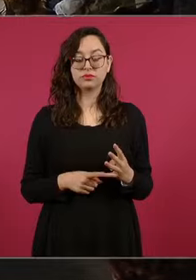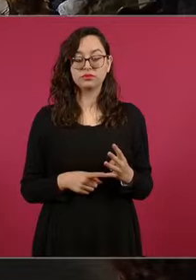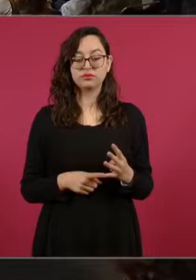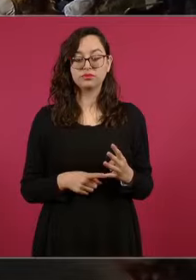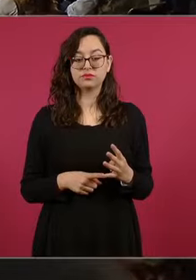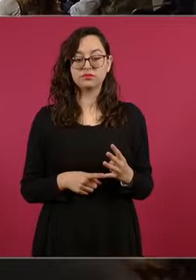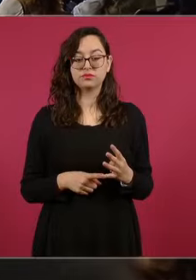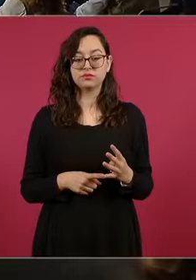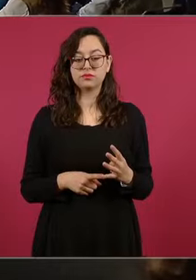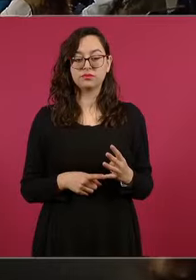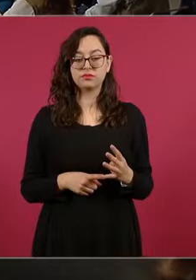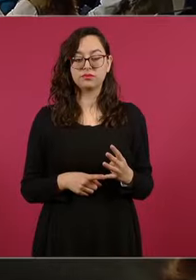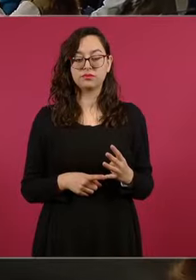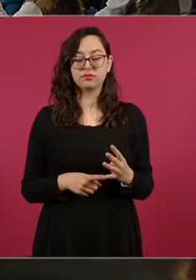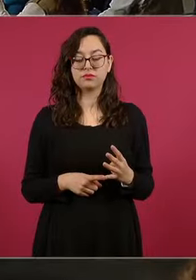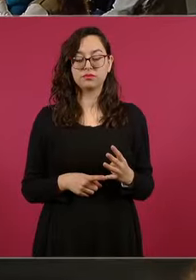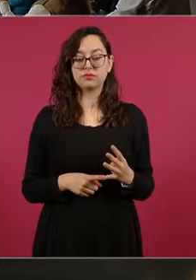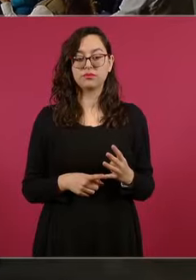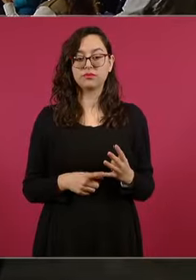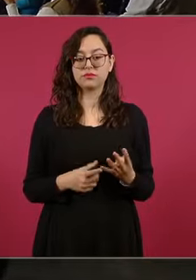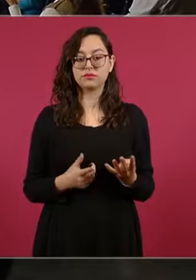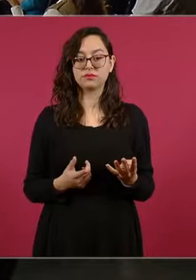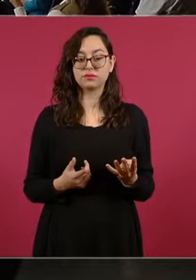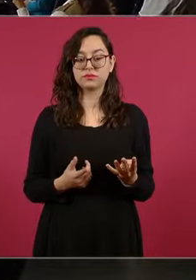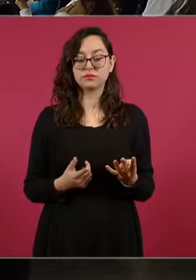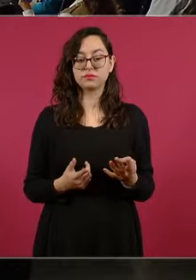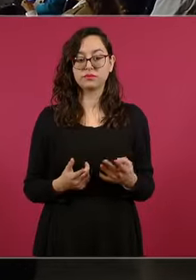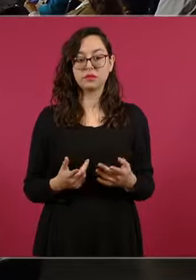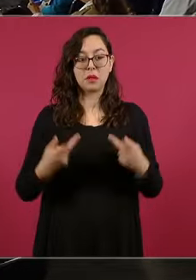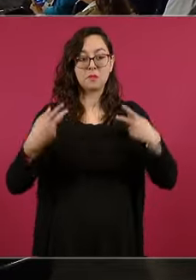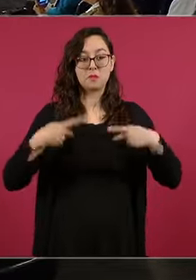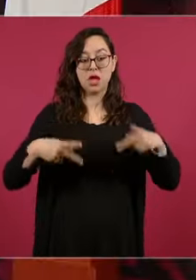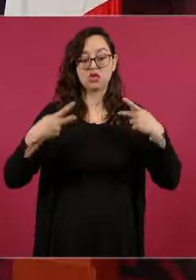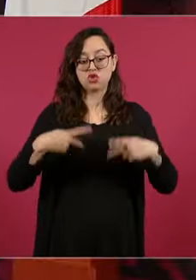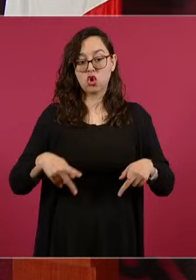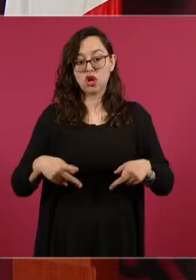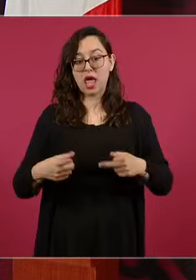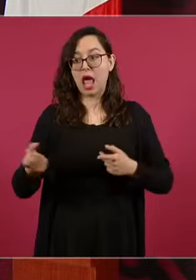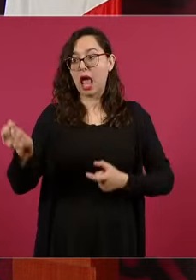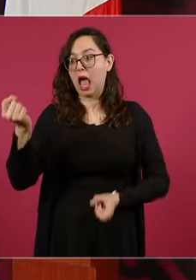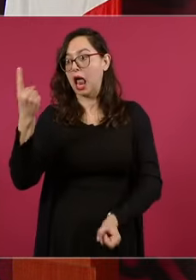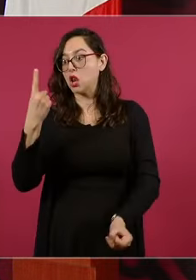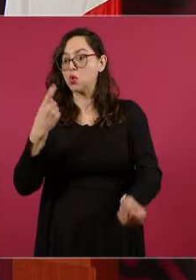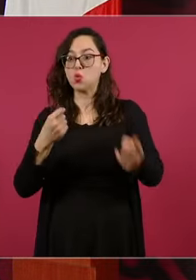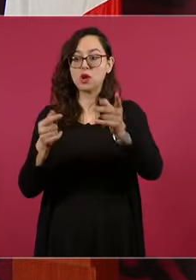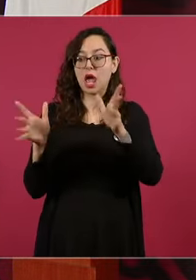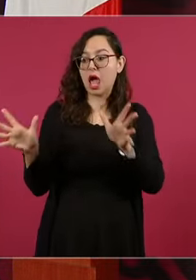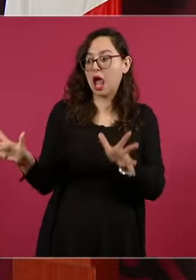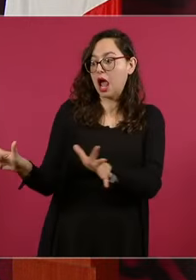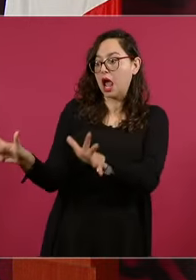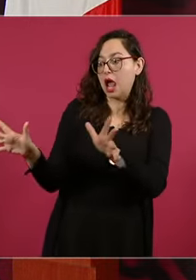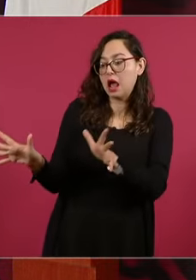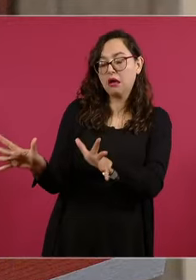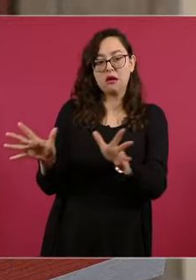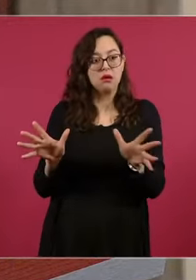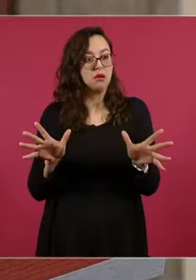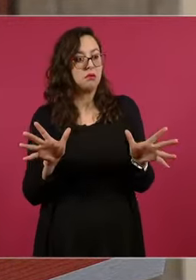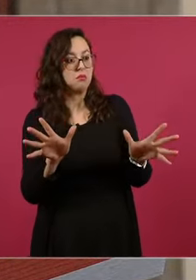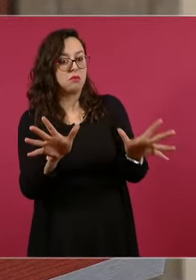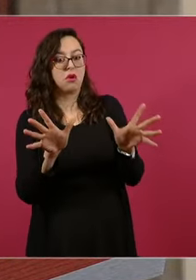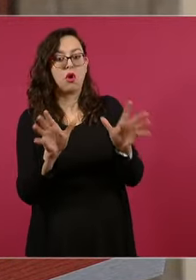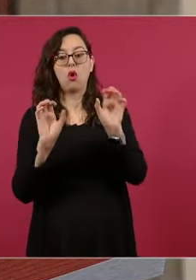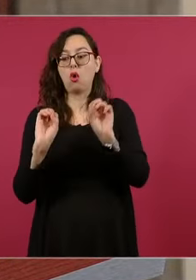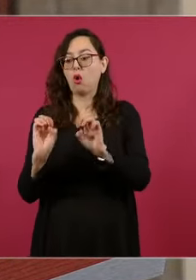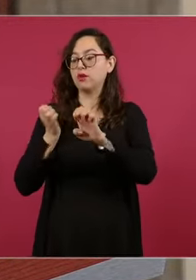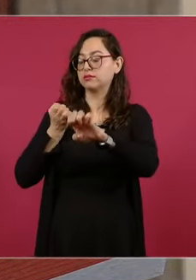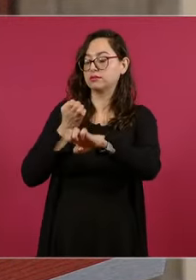exaltación, promoción o justificación de alguna persona o logro obtenido en los gobiernos local,